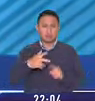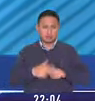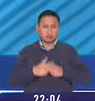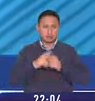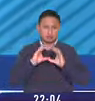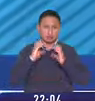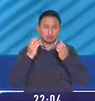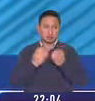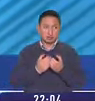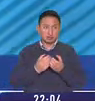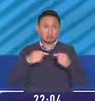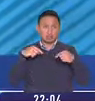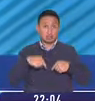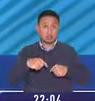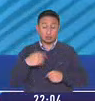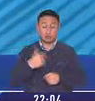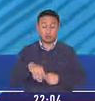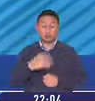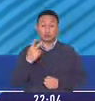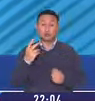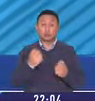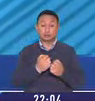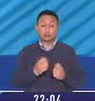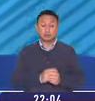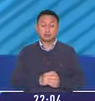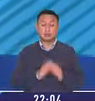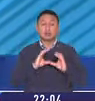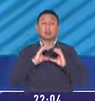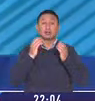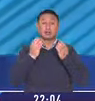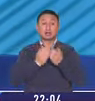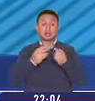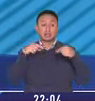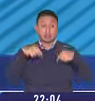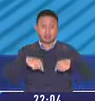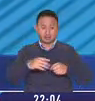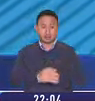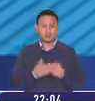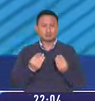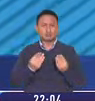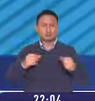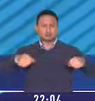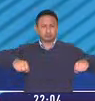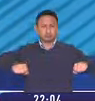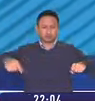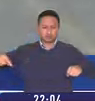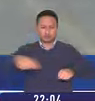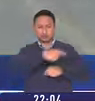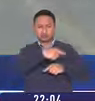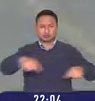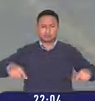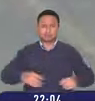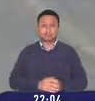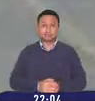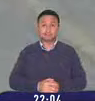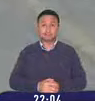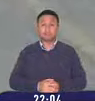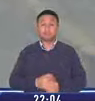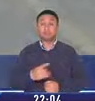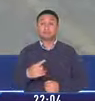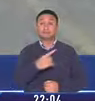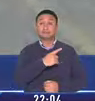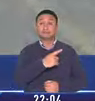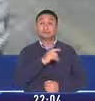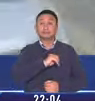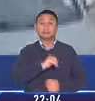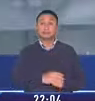clases y se vuelve a alarmar. Porque solo en tiempo de clases es donde las motos suben y bajan a cualquier hora. Así es, lo más